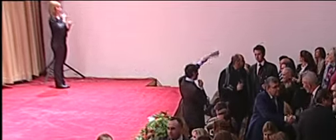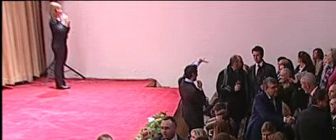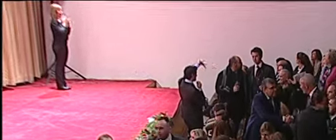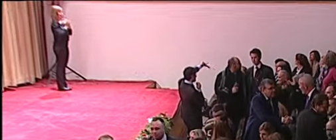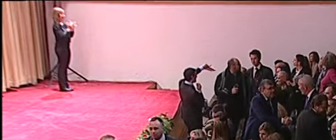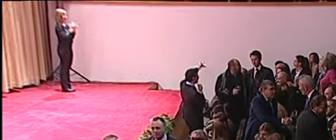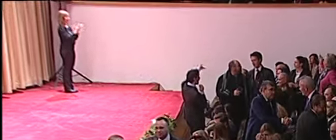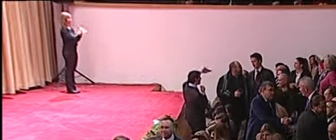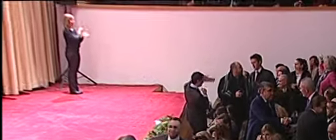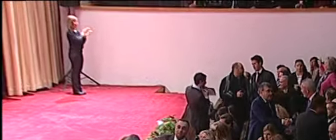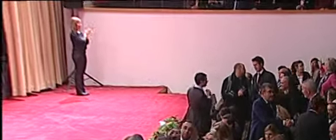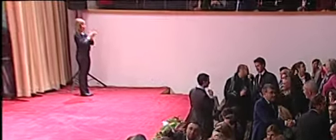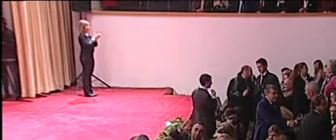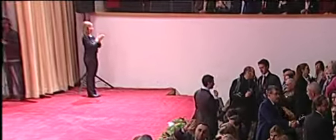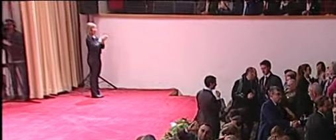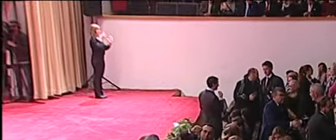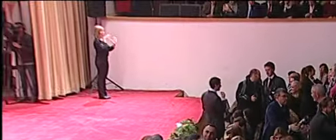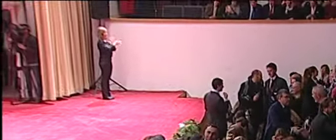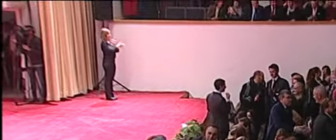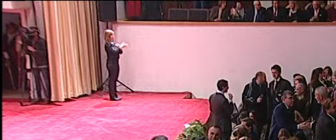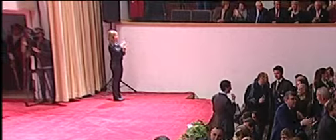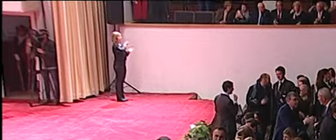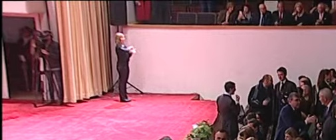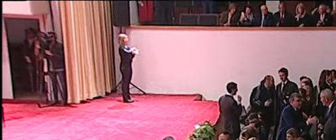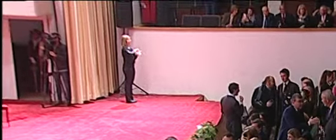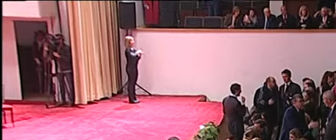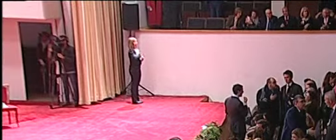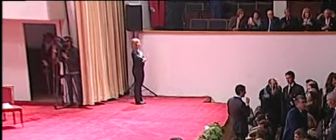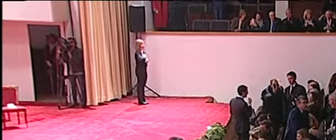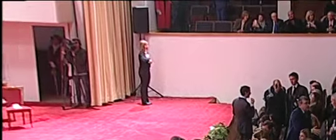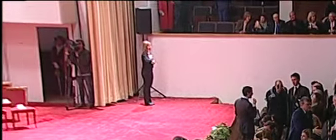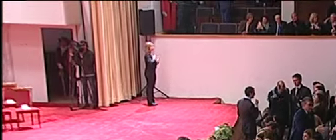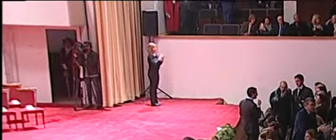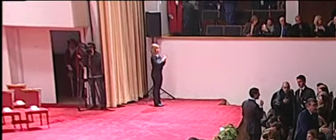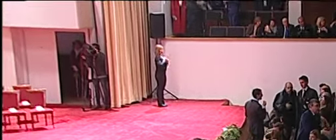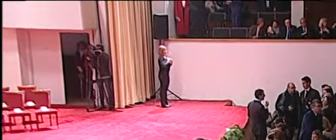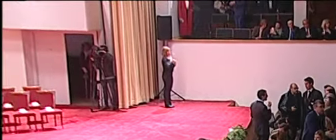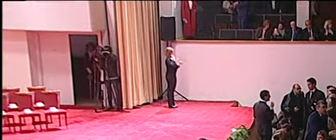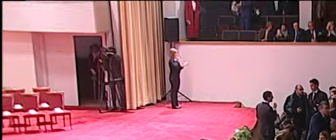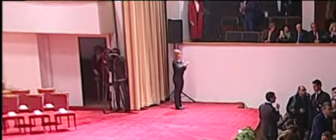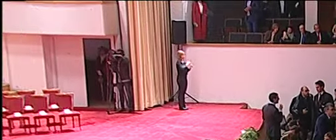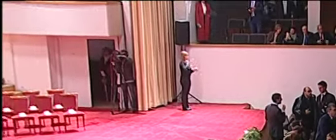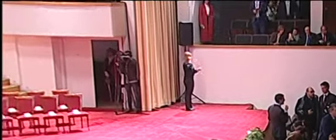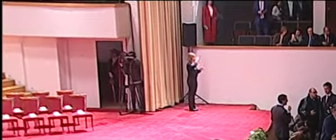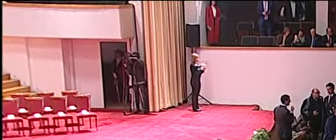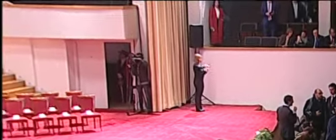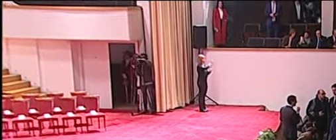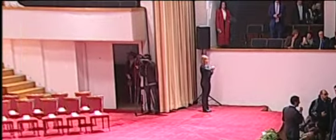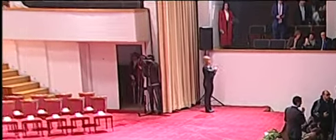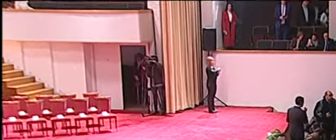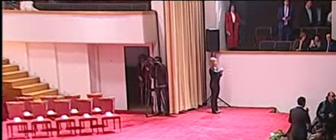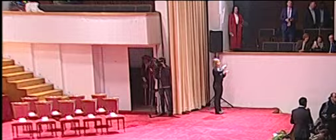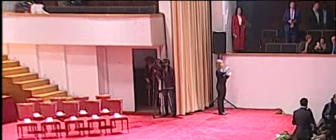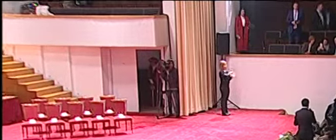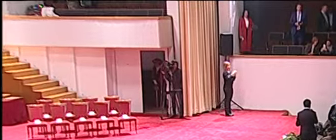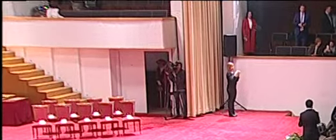relación entre todos, porque es reflejo de una ciudad amable y de convivencia, como es y lo ha demostrado a lo largo de los muchos años ya la